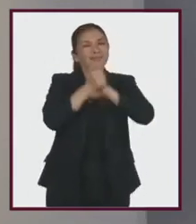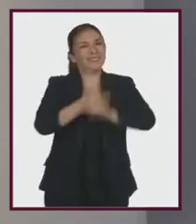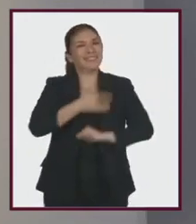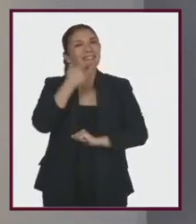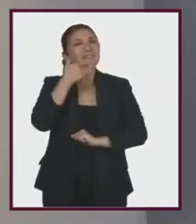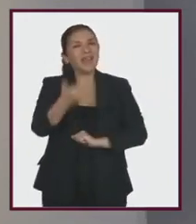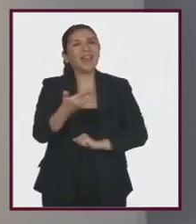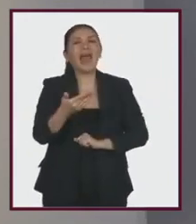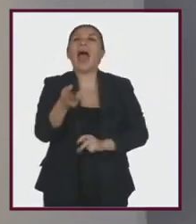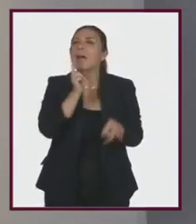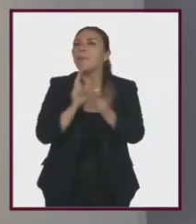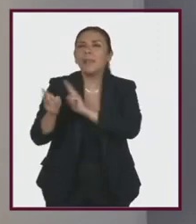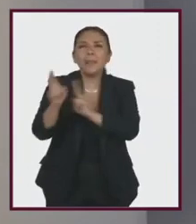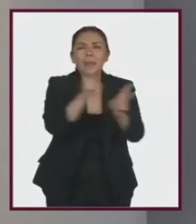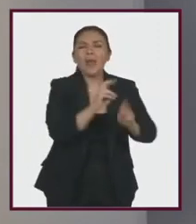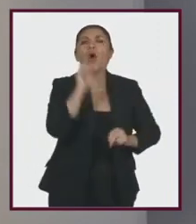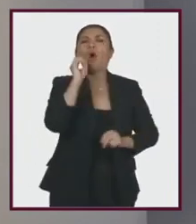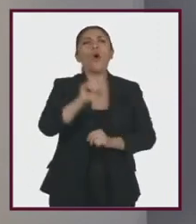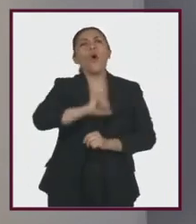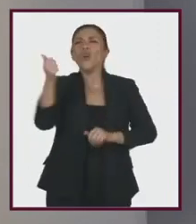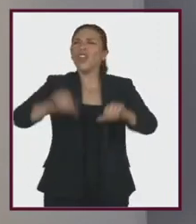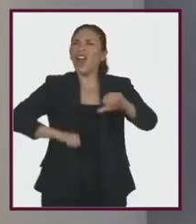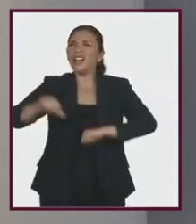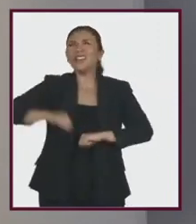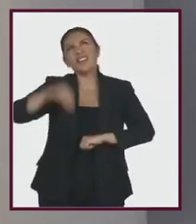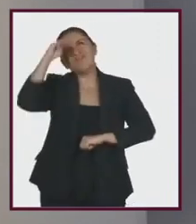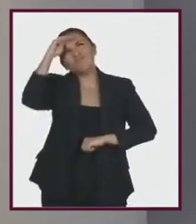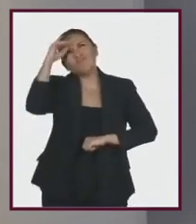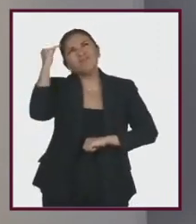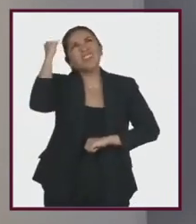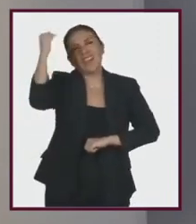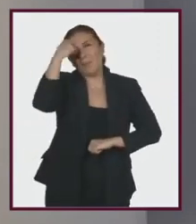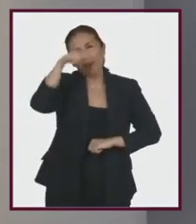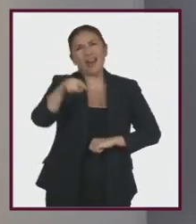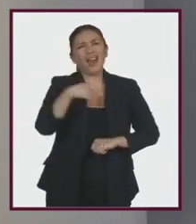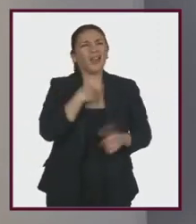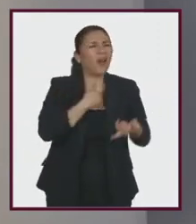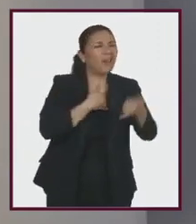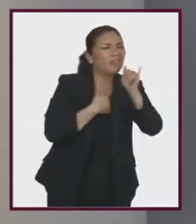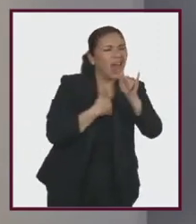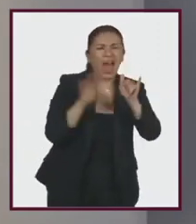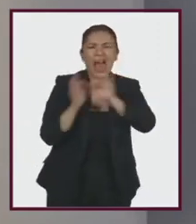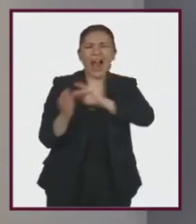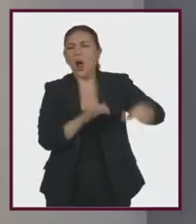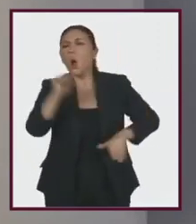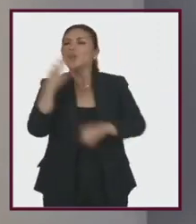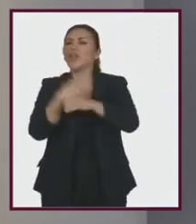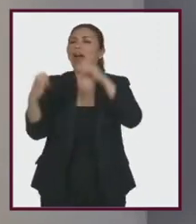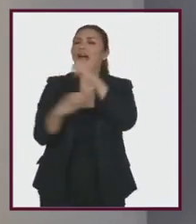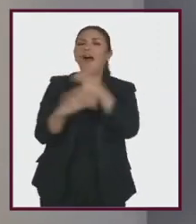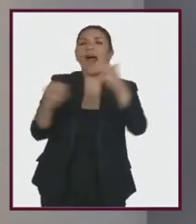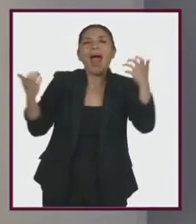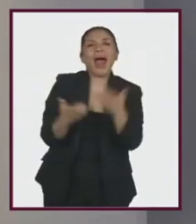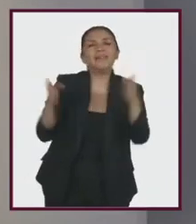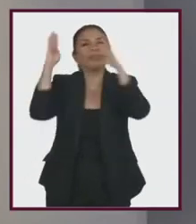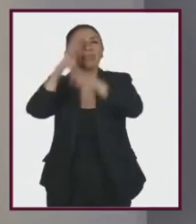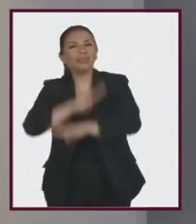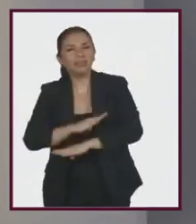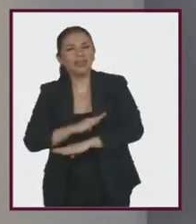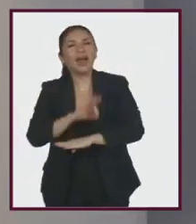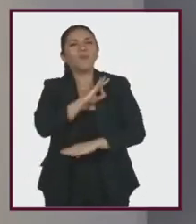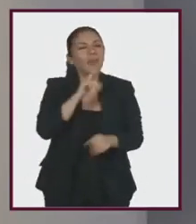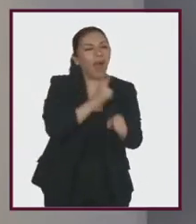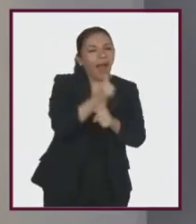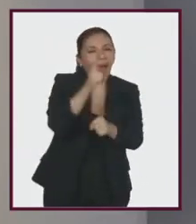puedo tener diferentes a el consumo de alguna sustancia. Y a partir de ahí, pues poder ir identificando esta